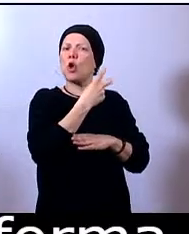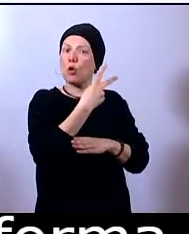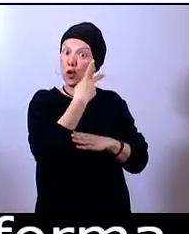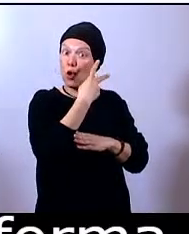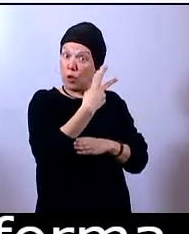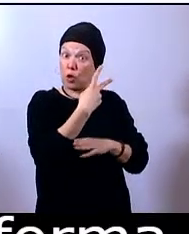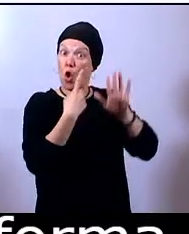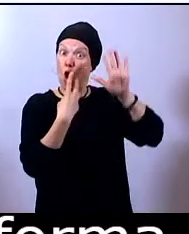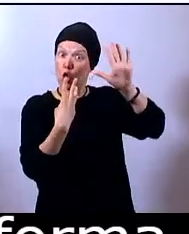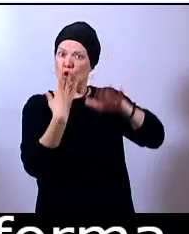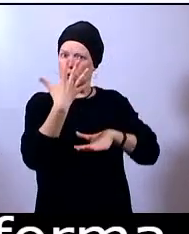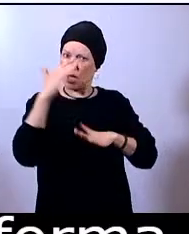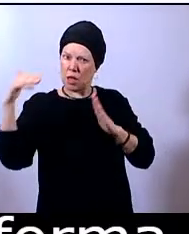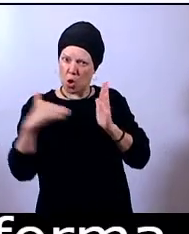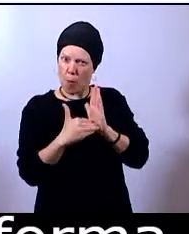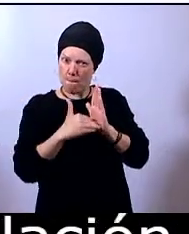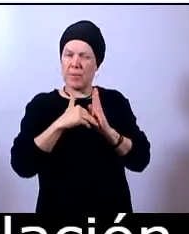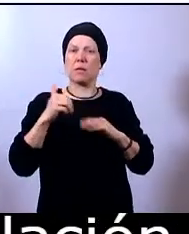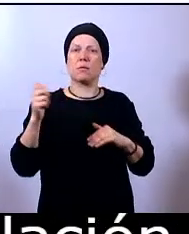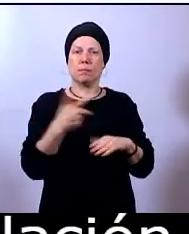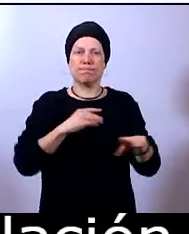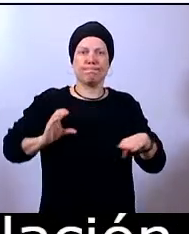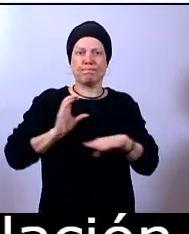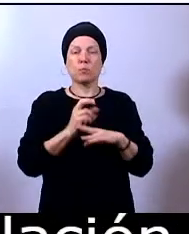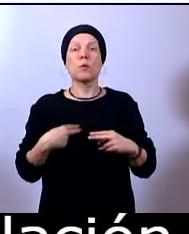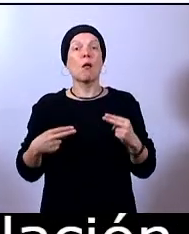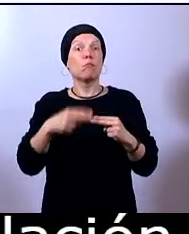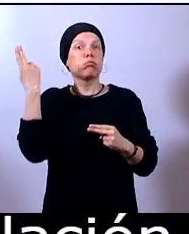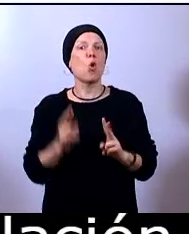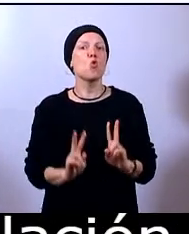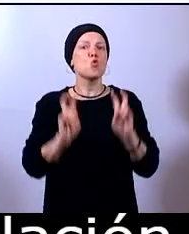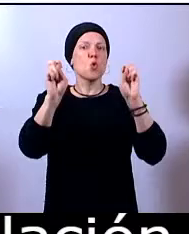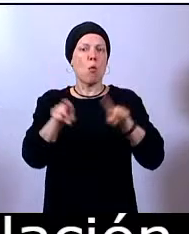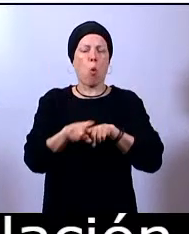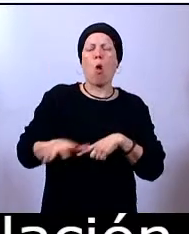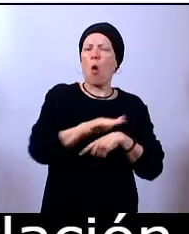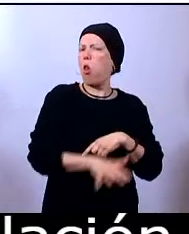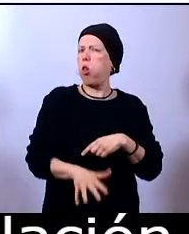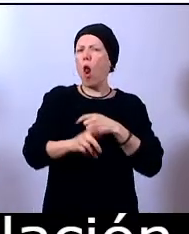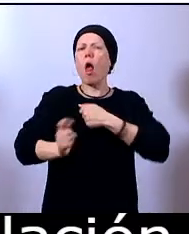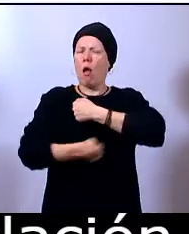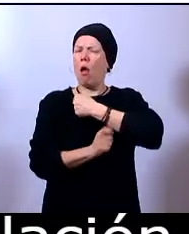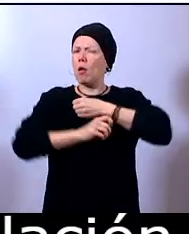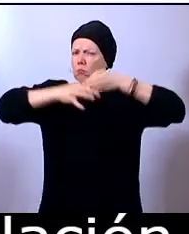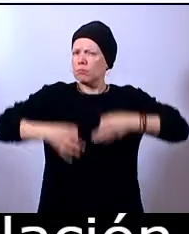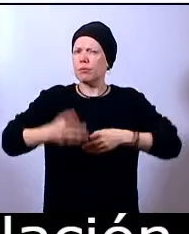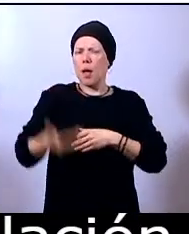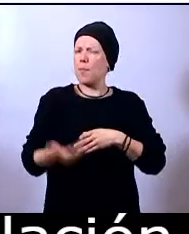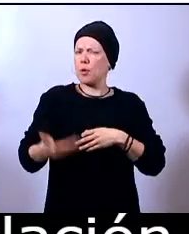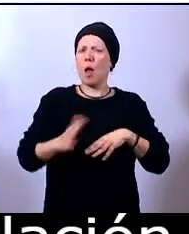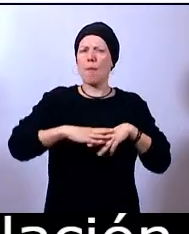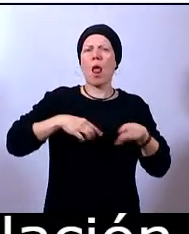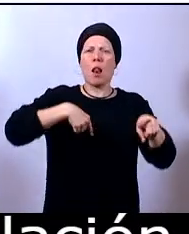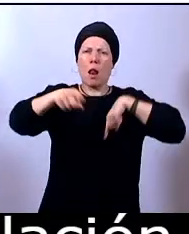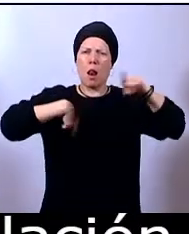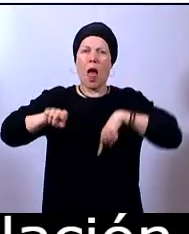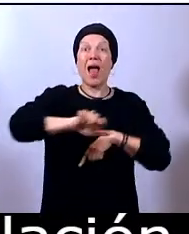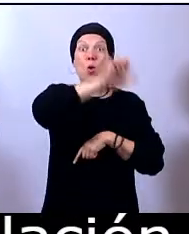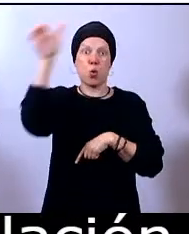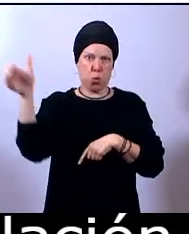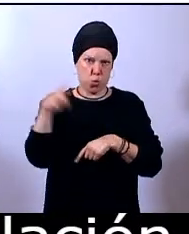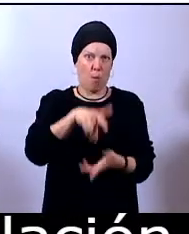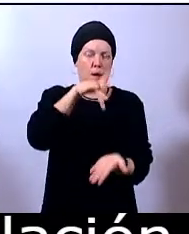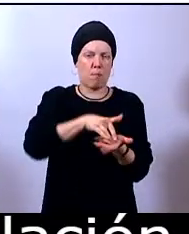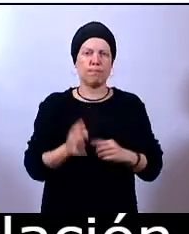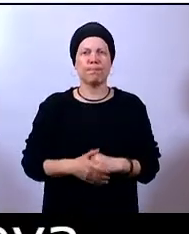285.000 euros. Esta nueva aduana se convertirá en un punto clave para el transporte de mercancías en Europa.